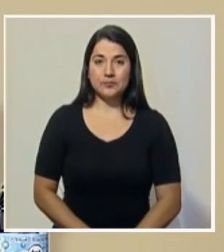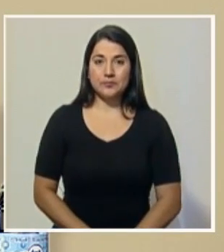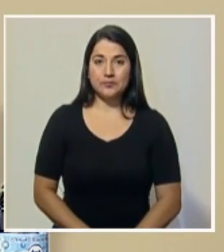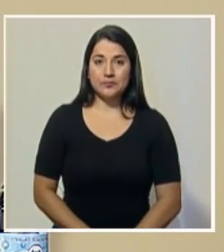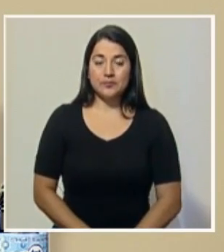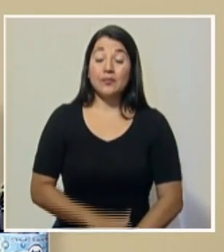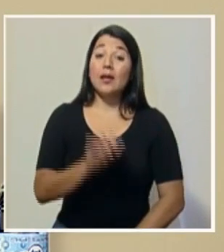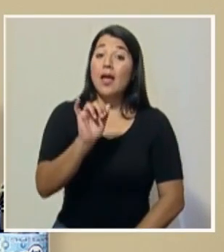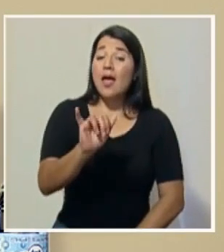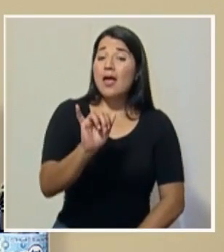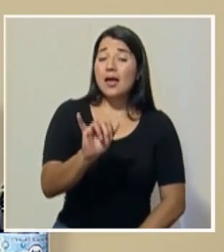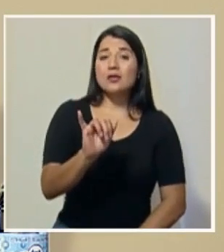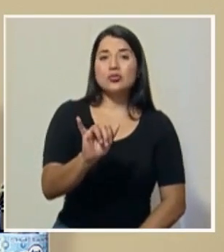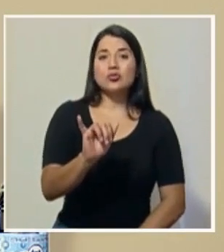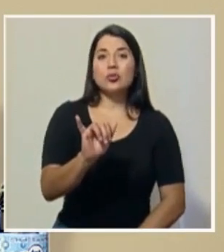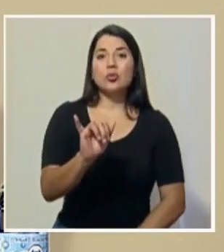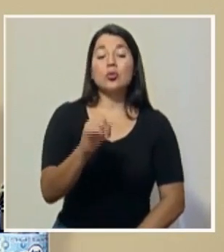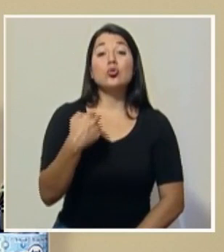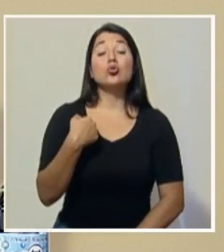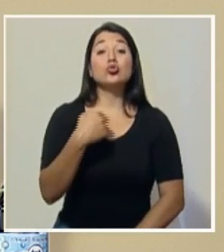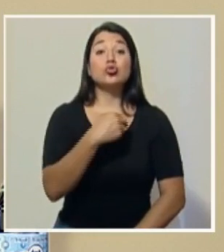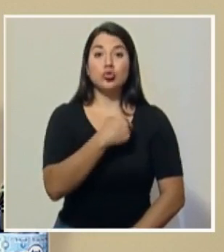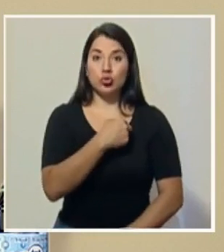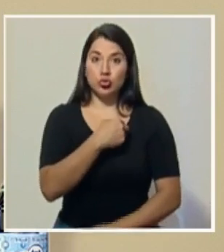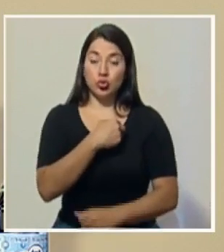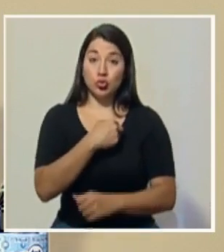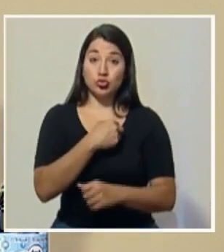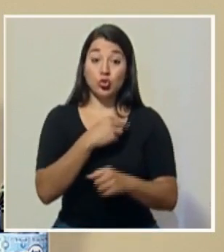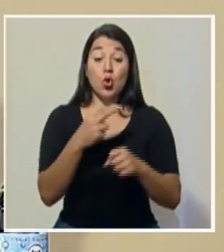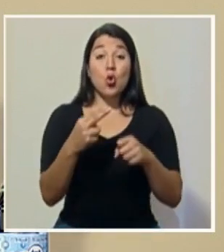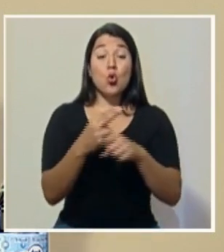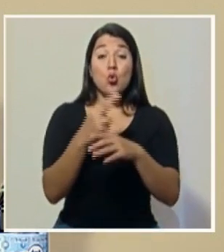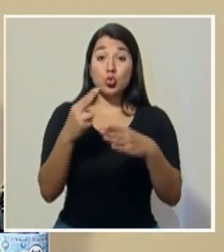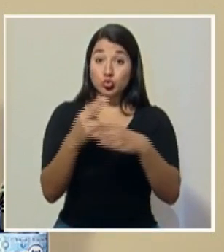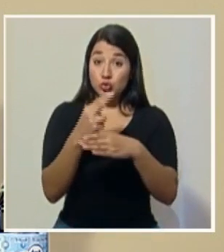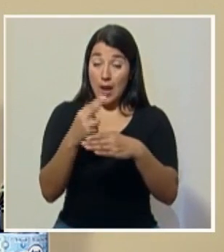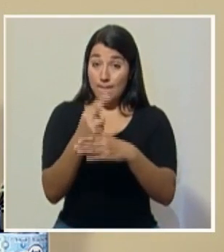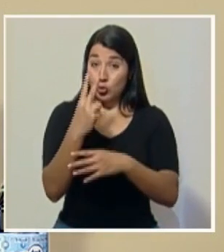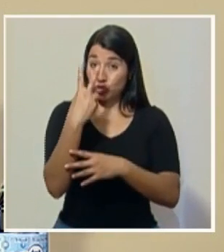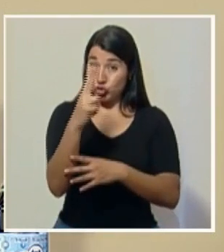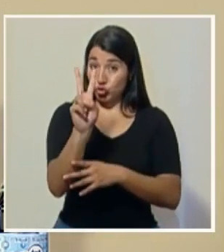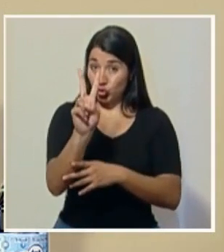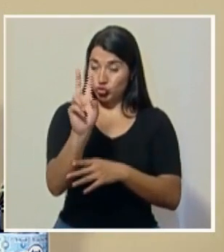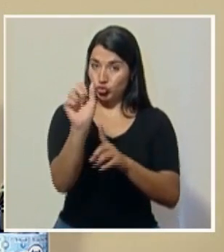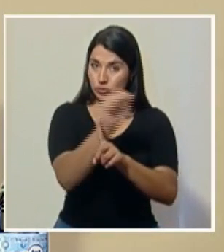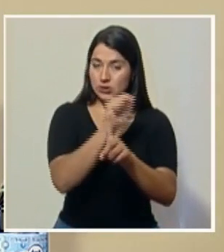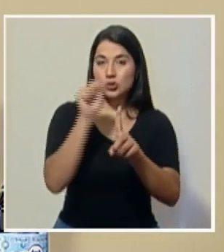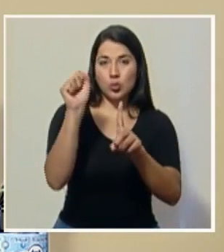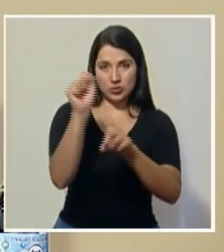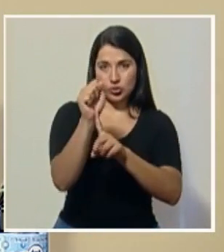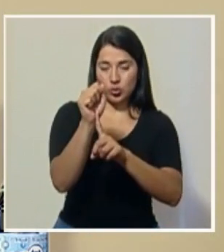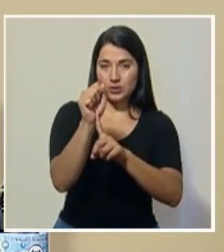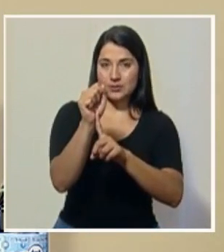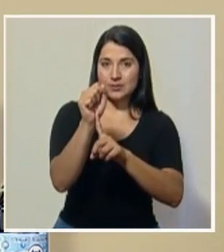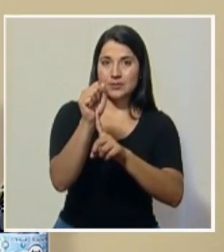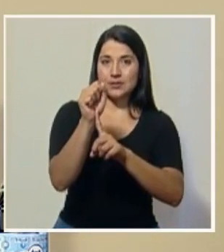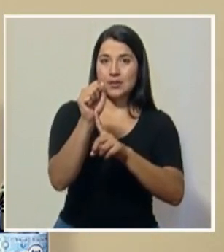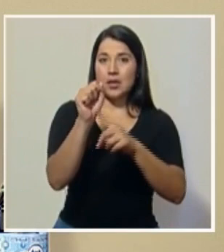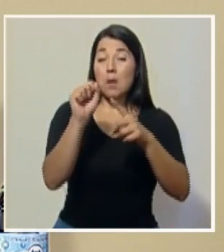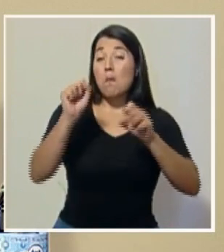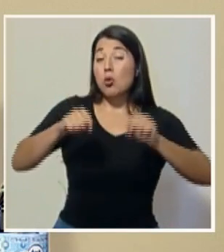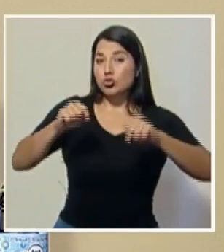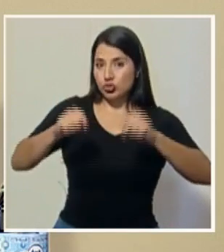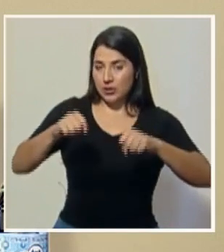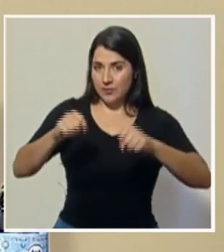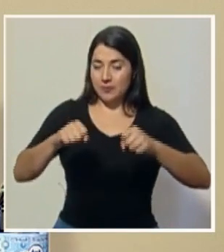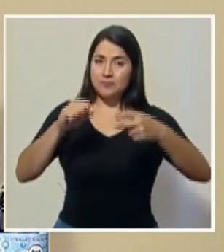Esto básicamente se modeló con dos escenarios. Normalmente se toma en consideración que